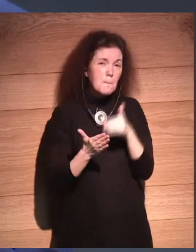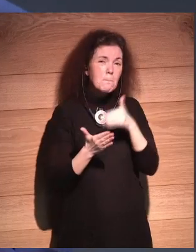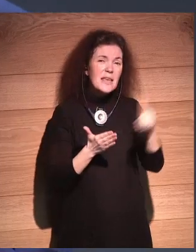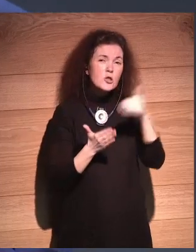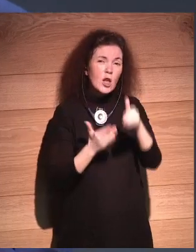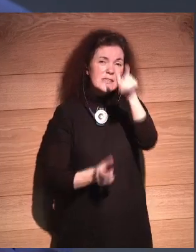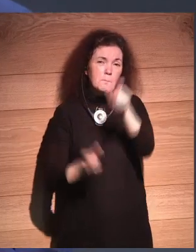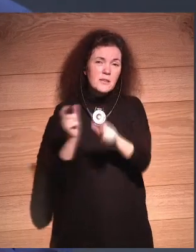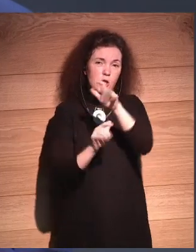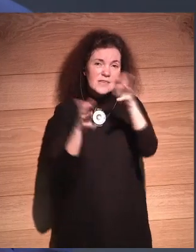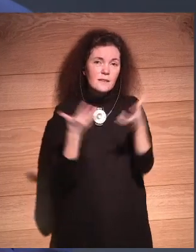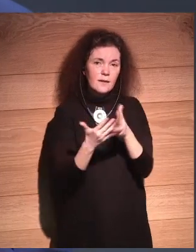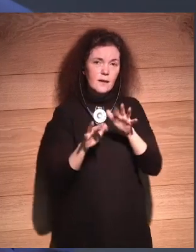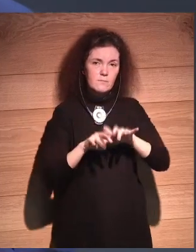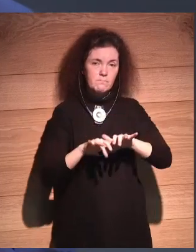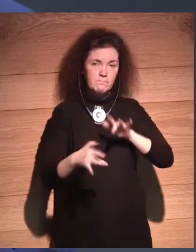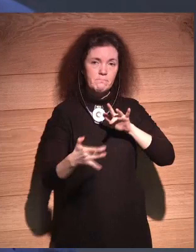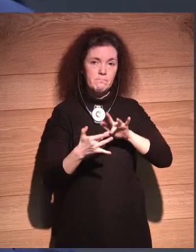millones de personas en Internet.